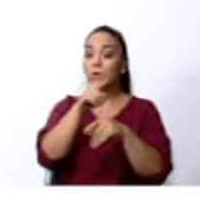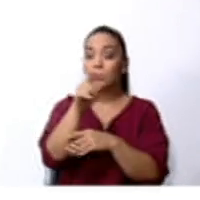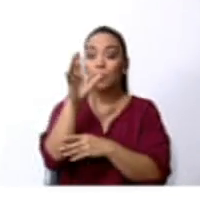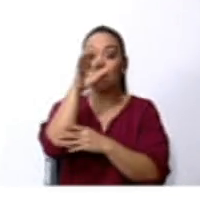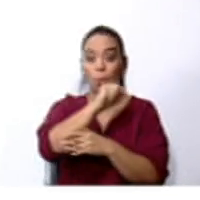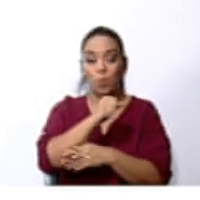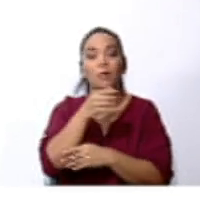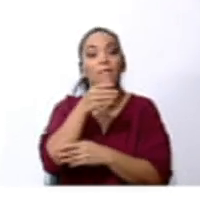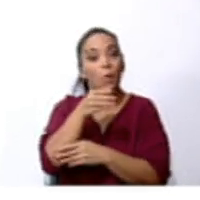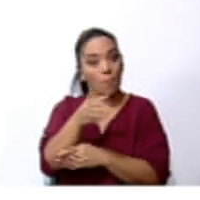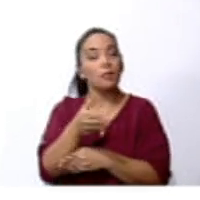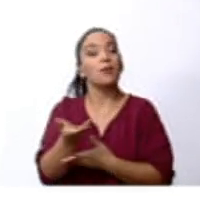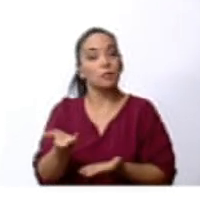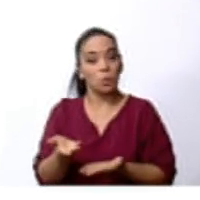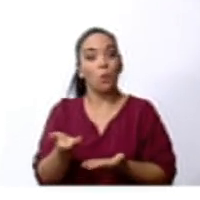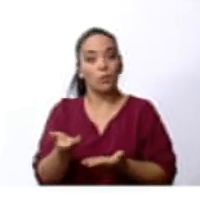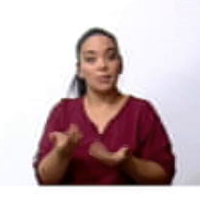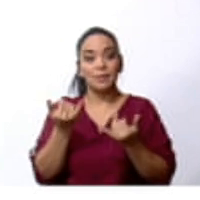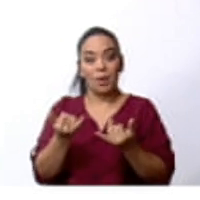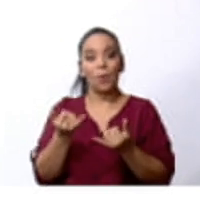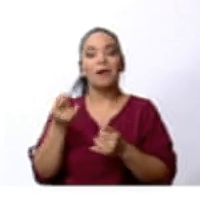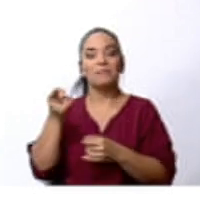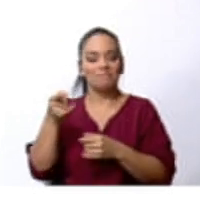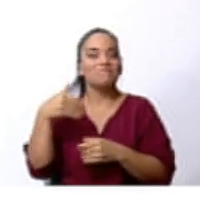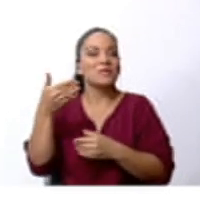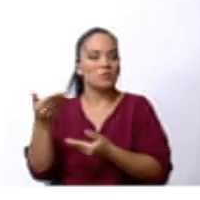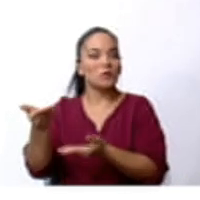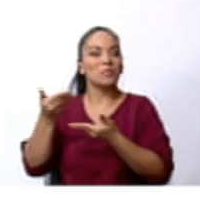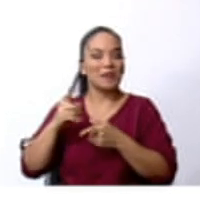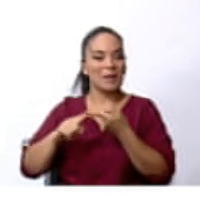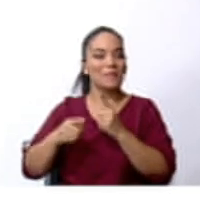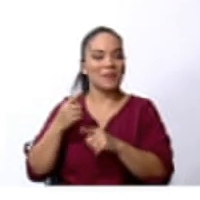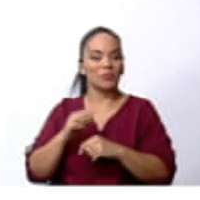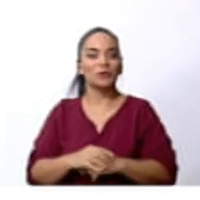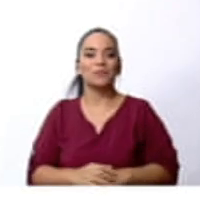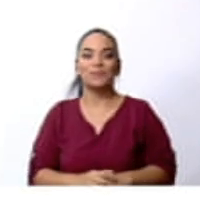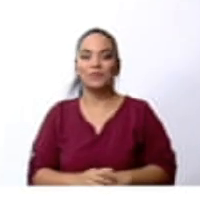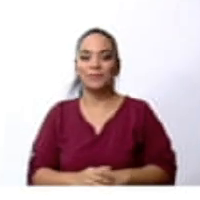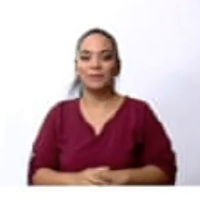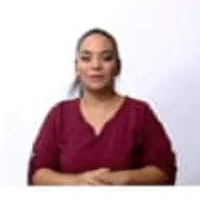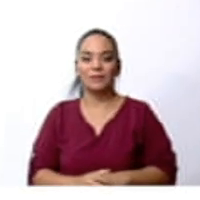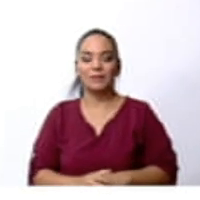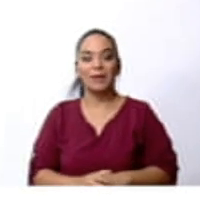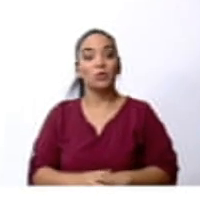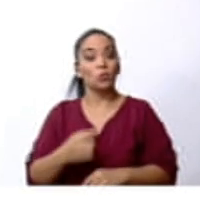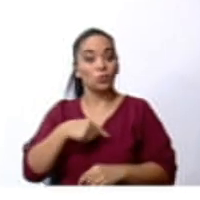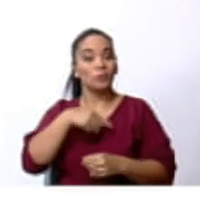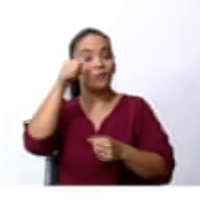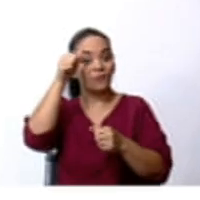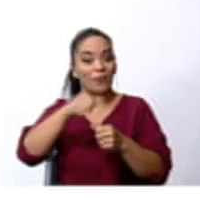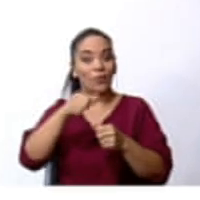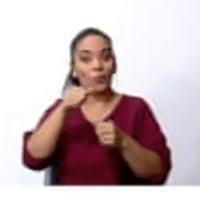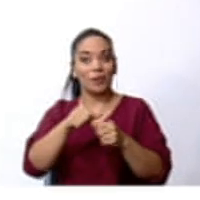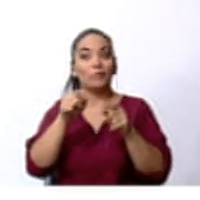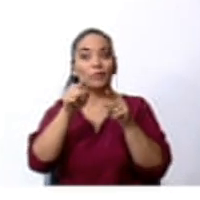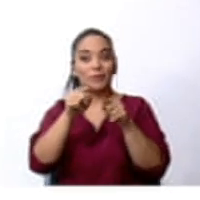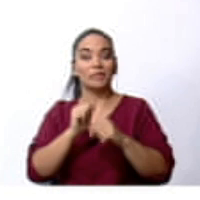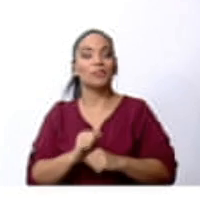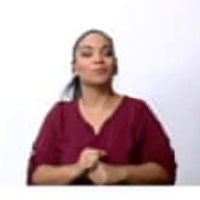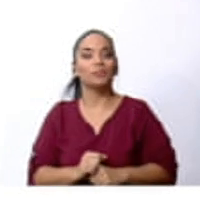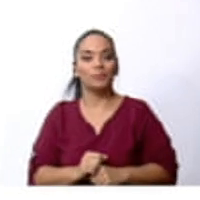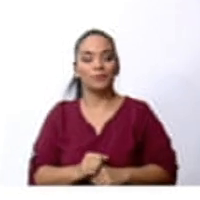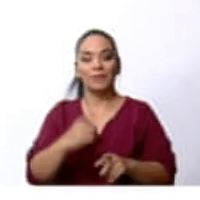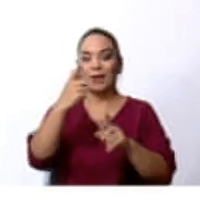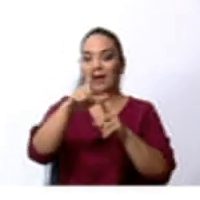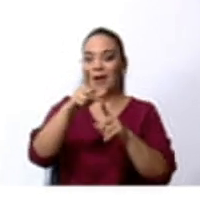algunas recomendaciones que ahora unos amigos nos van a traer. Así que vamos a recordar esos trazos de la